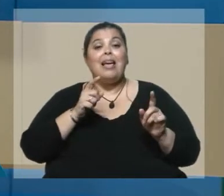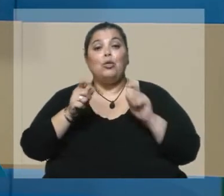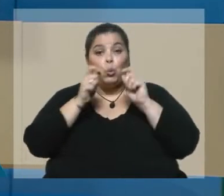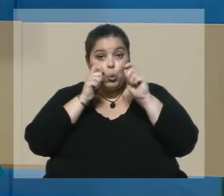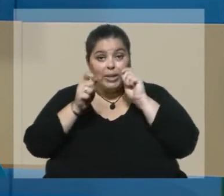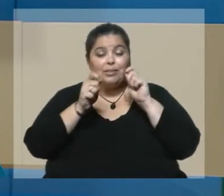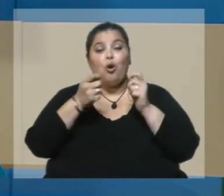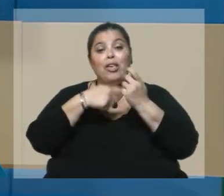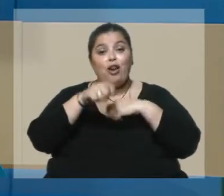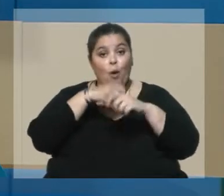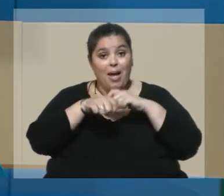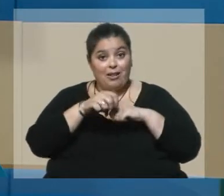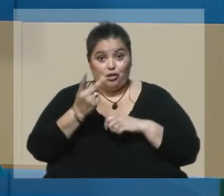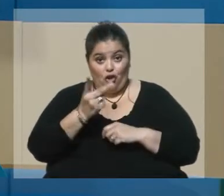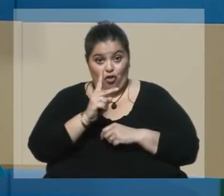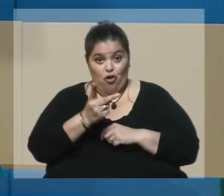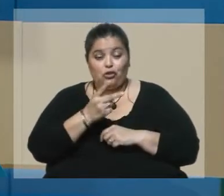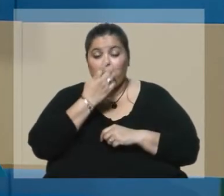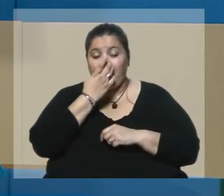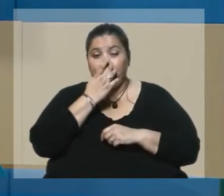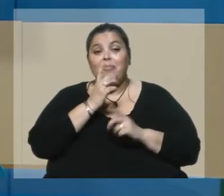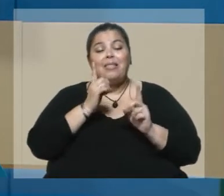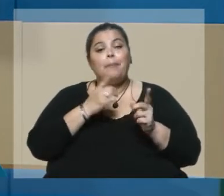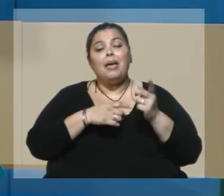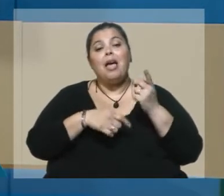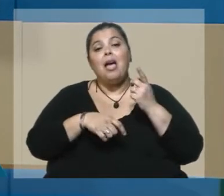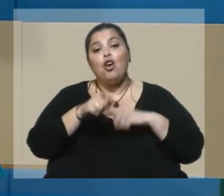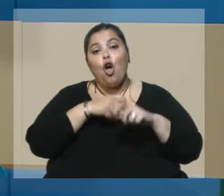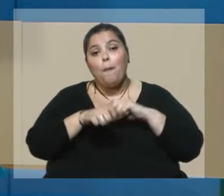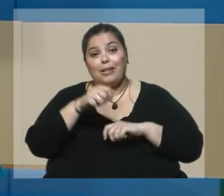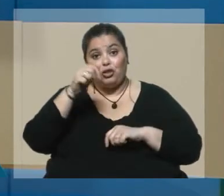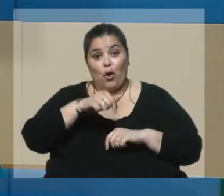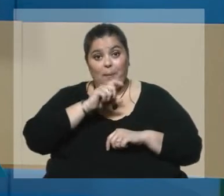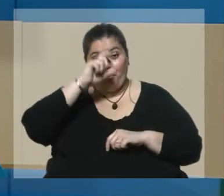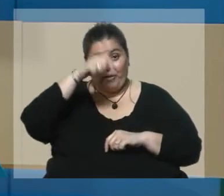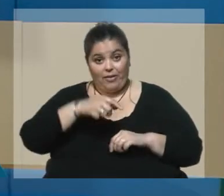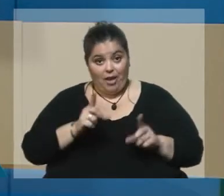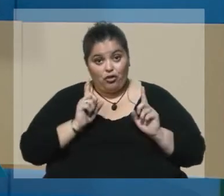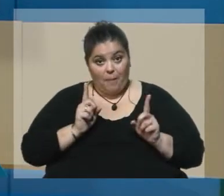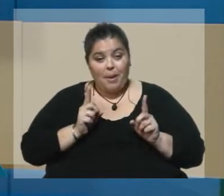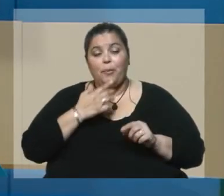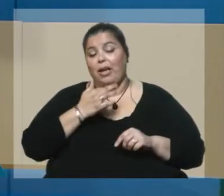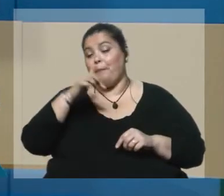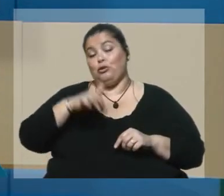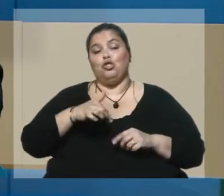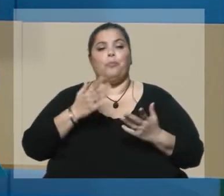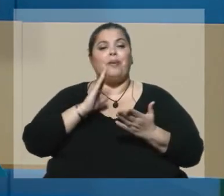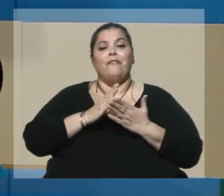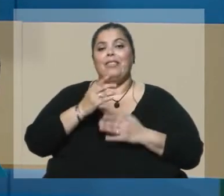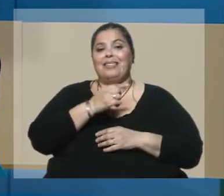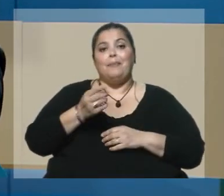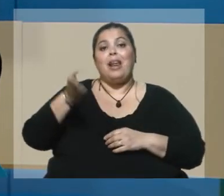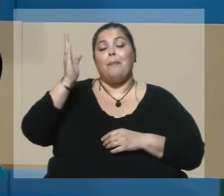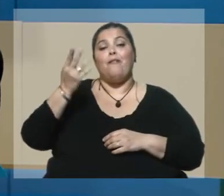este incluso también con el comercio en cierta forma de Montevideo Porque si yo el fin de semana me voy a Buenos Aires Y